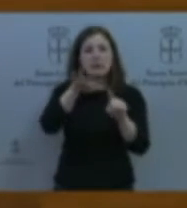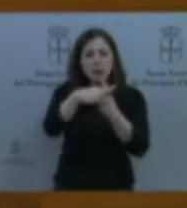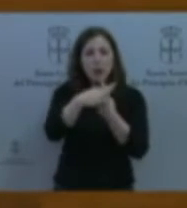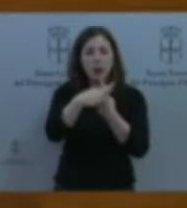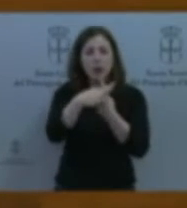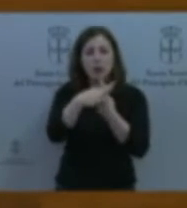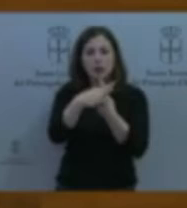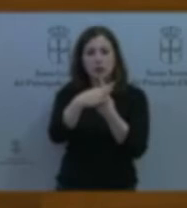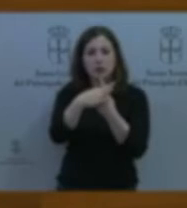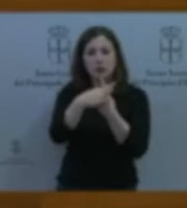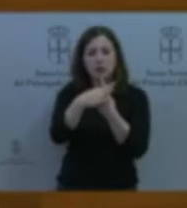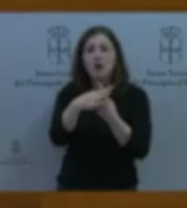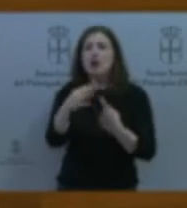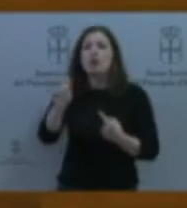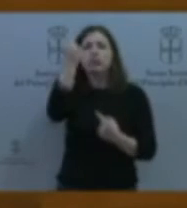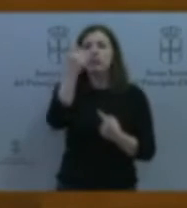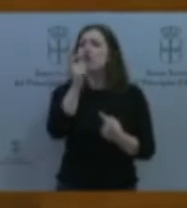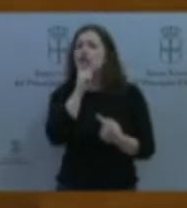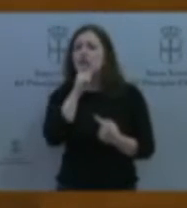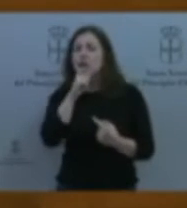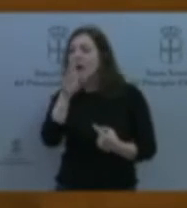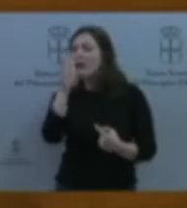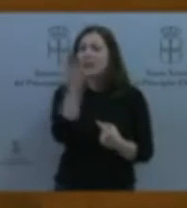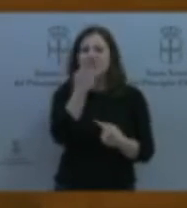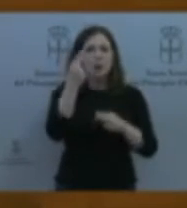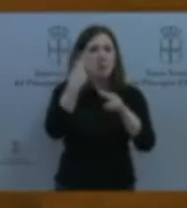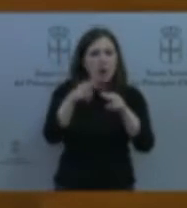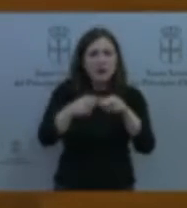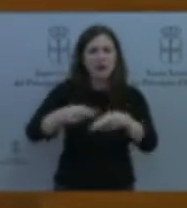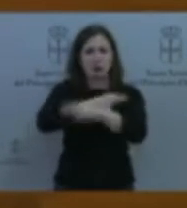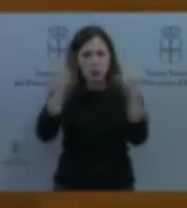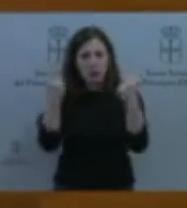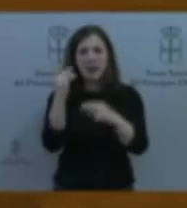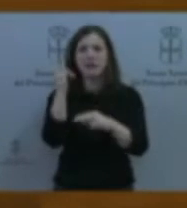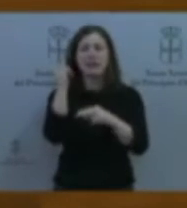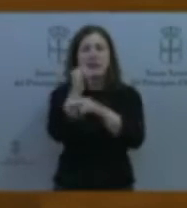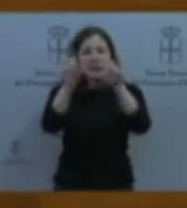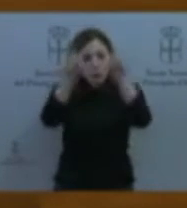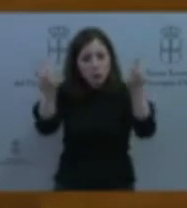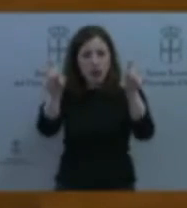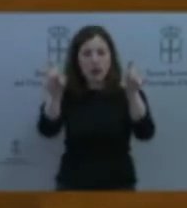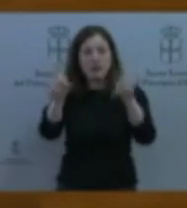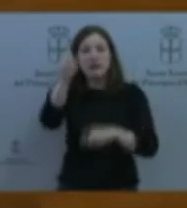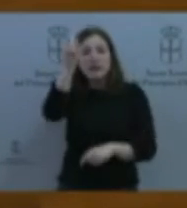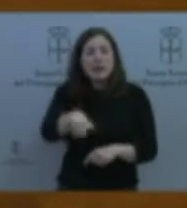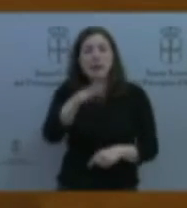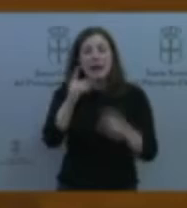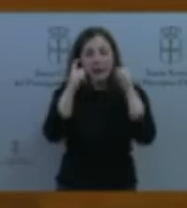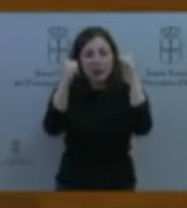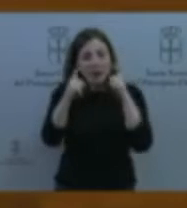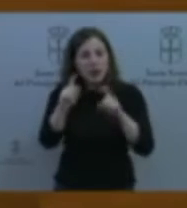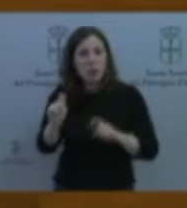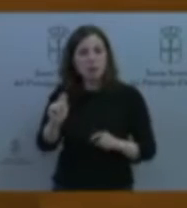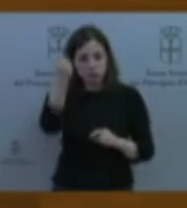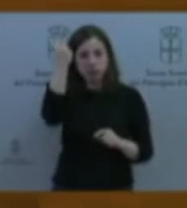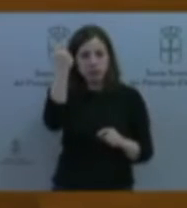políticas públicas, políticas institucionales para mejorar la vida de las mujeres y para llegar a intentar conseguir, todavía estamos en el camino, la igualdad. Me